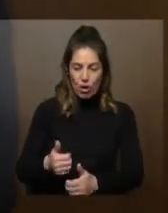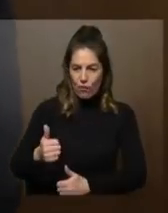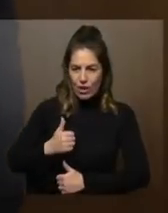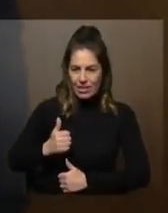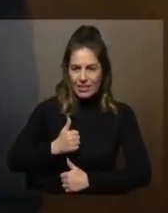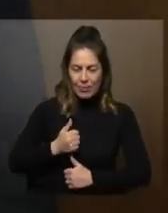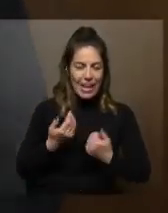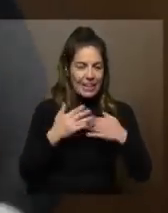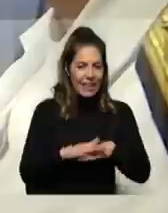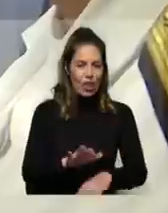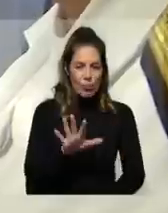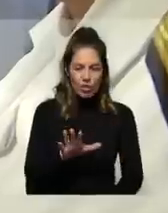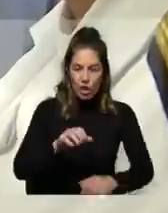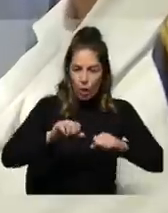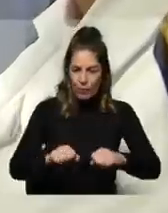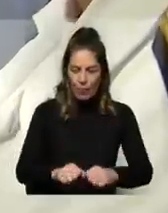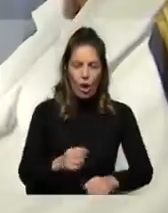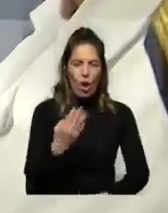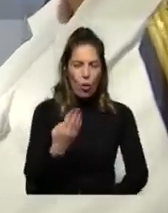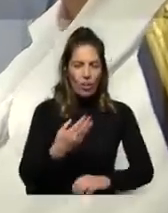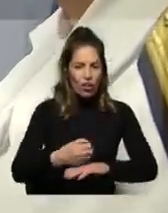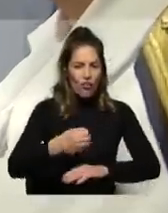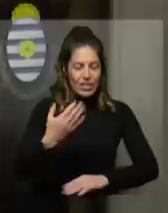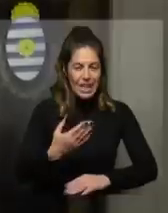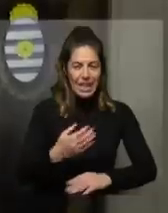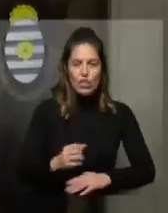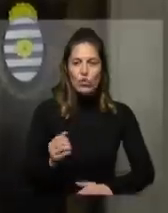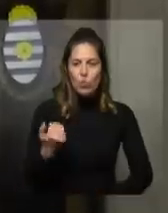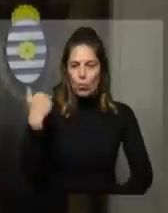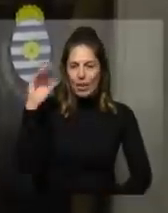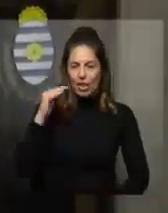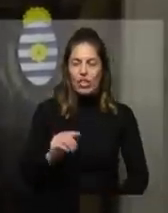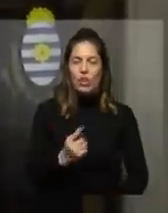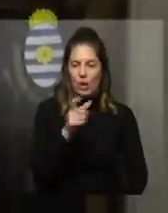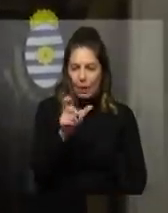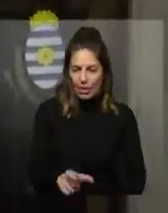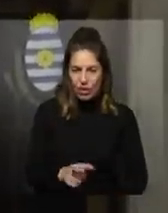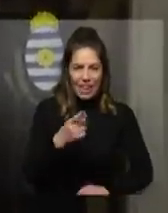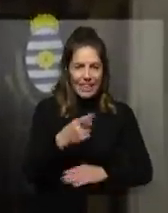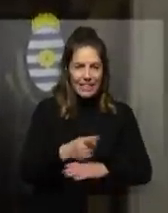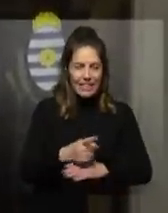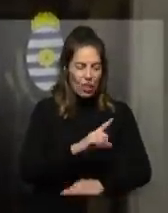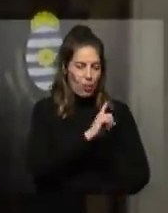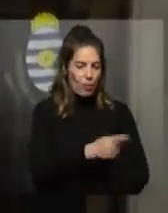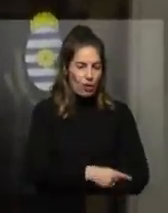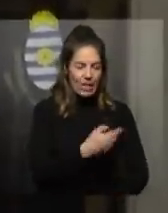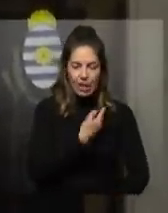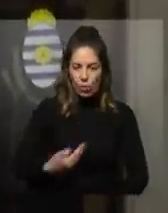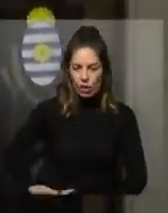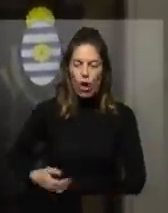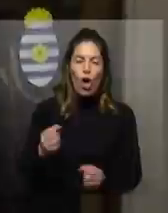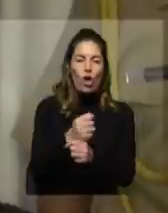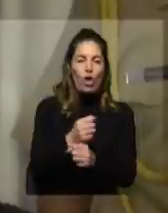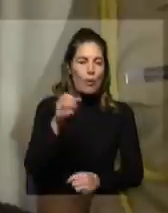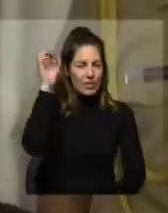armadas y está integrado por cinco miembros cuatro oficiales superiores y un civil todos designados por el poder ejecutivo convenía del senado su actual